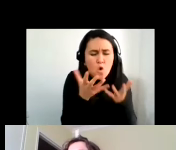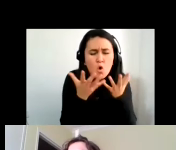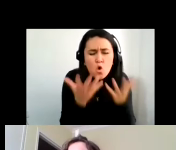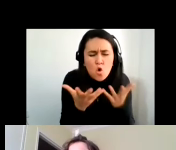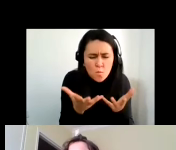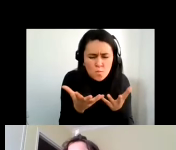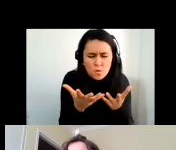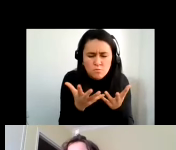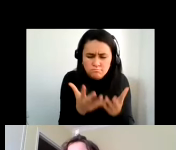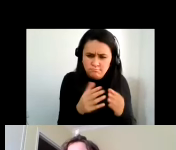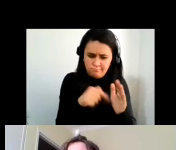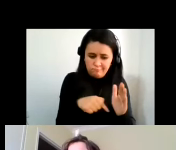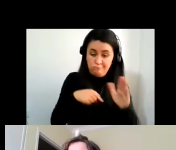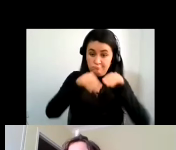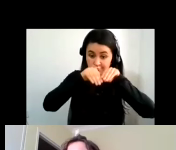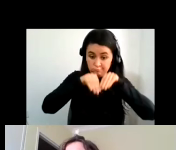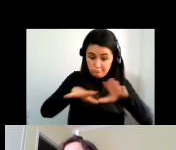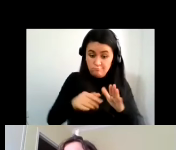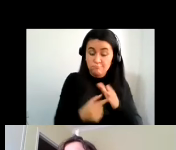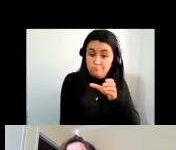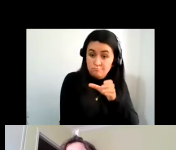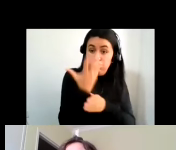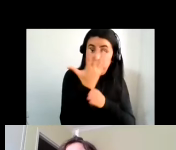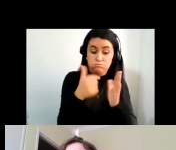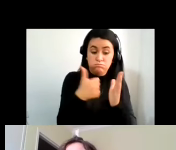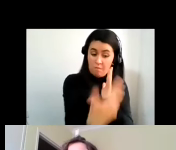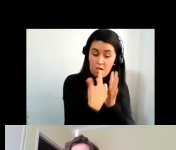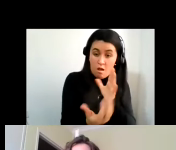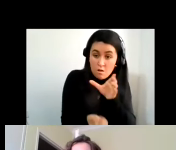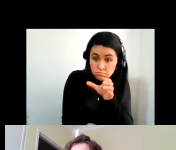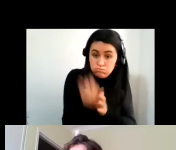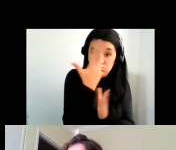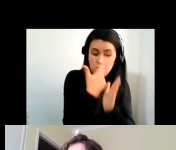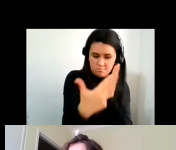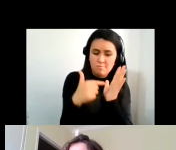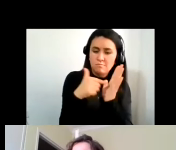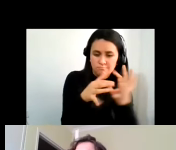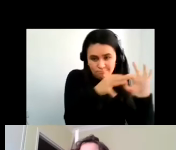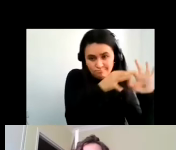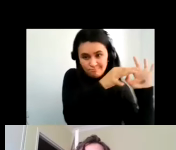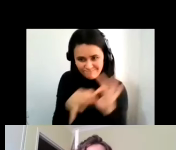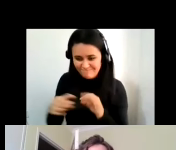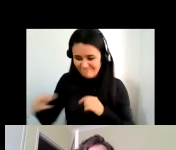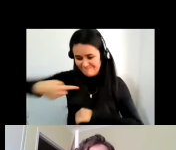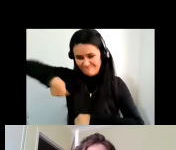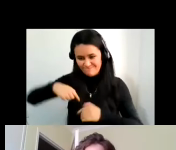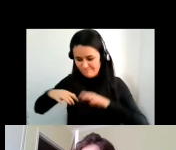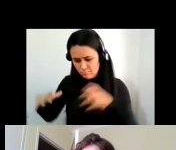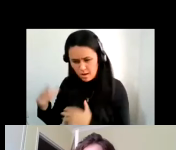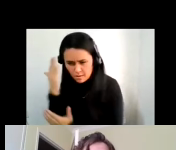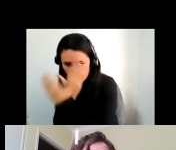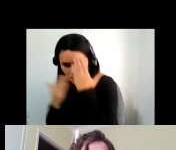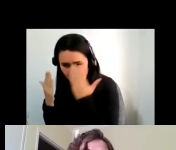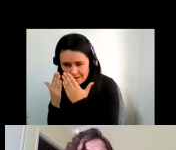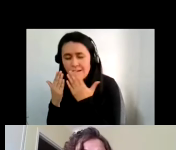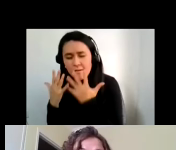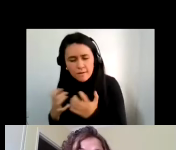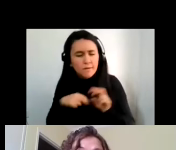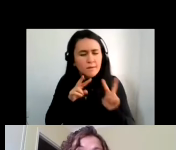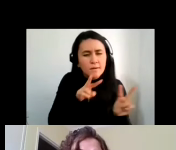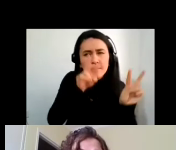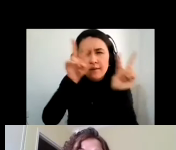de esta publicación. El enfoque se concentra mucho en el marco Tanahashi y pretende explorar las barreras que existen